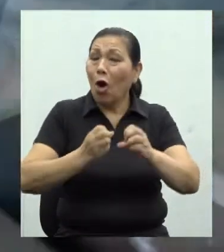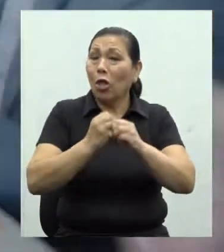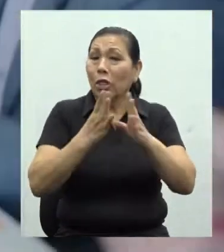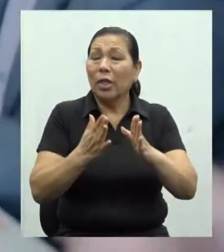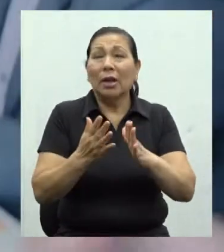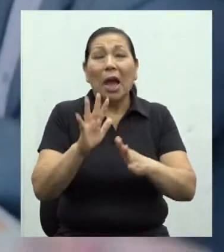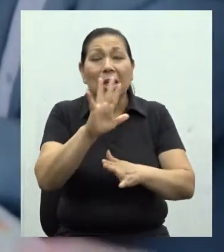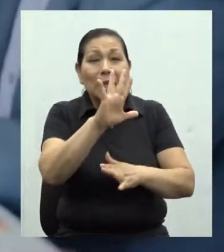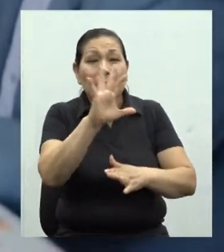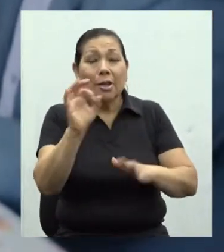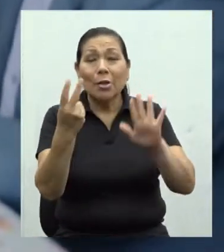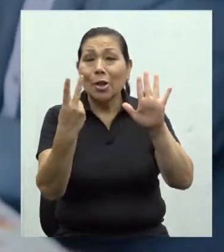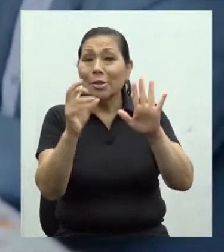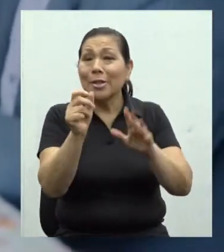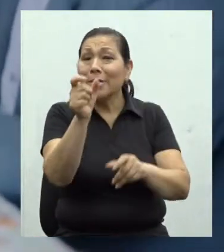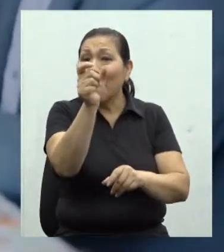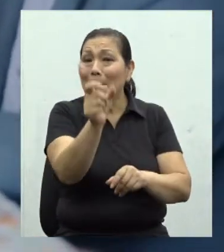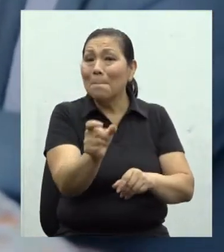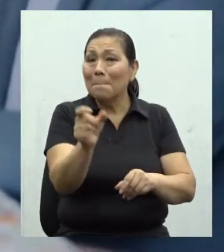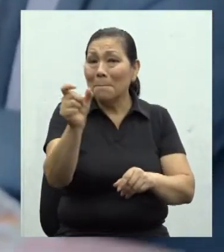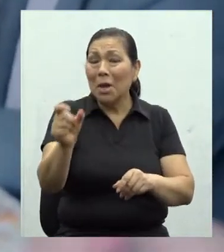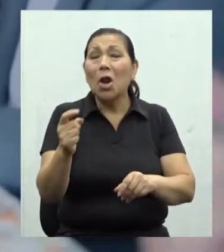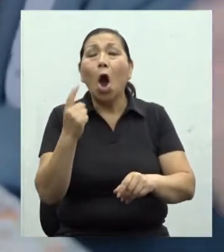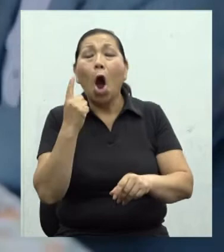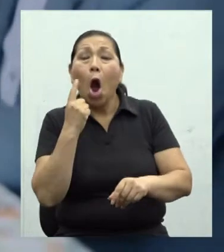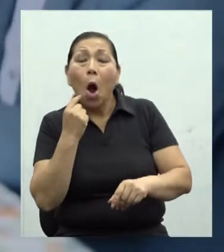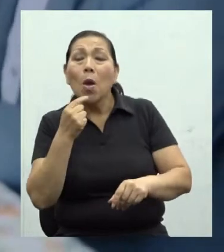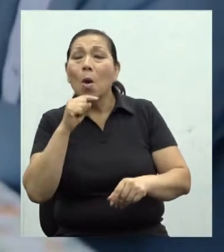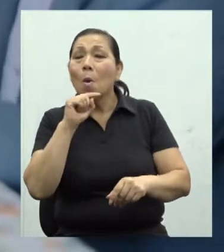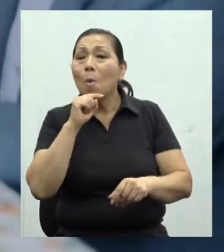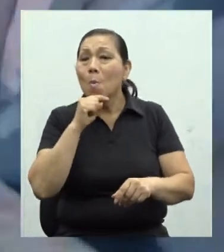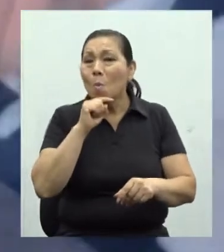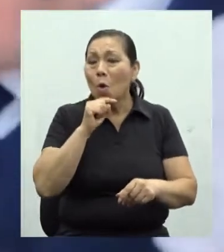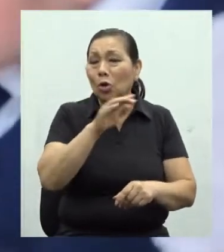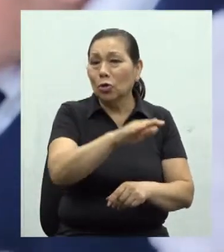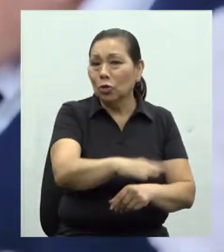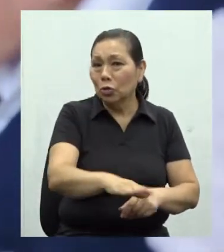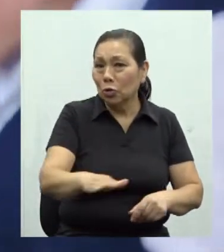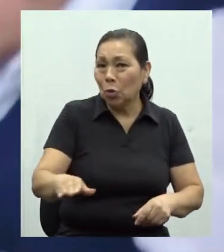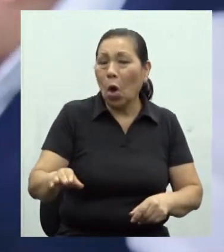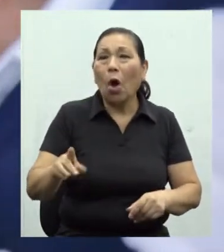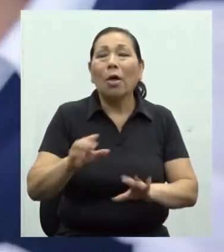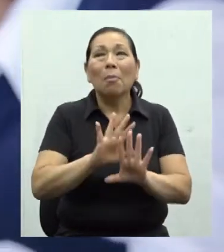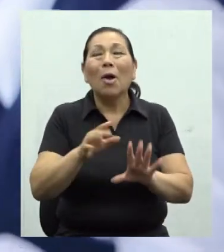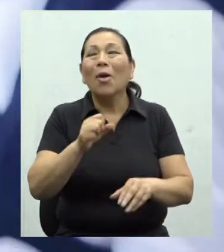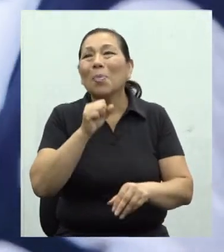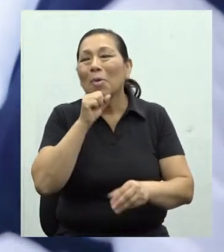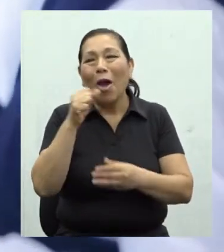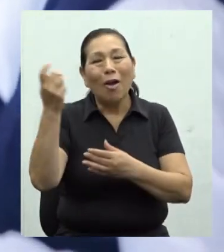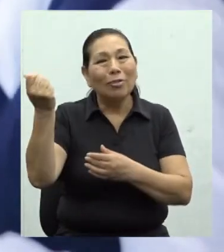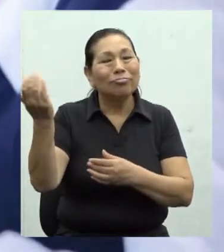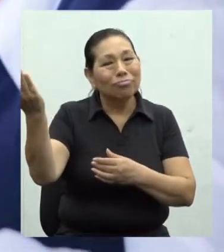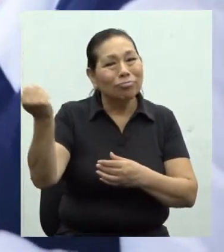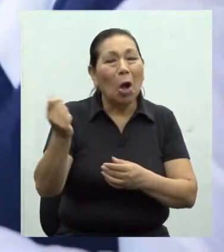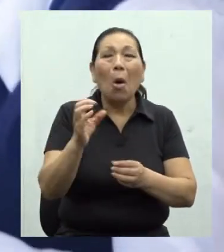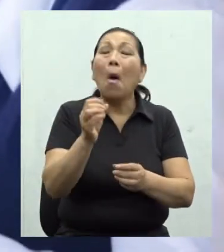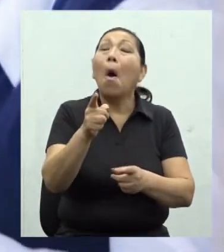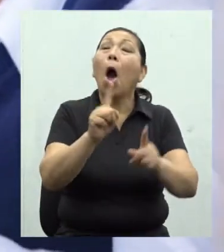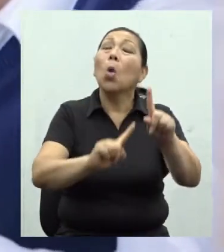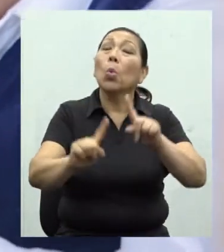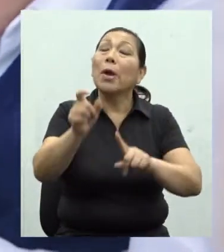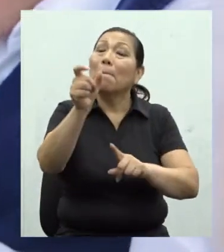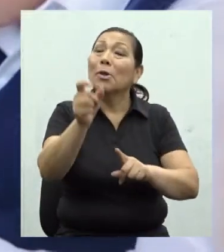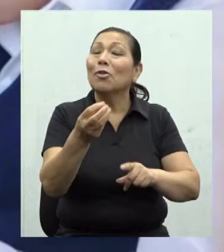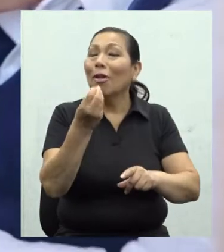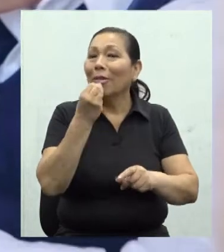diariamente a 570 personas, entre hombres, mujeres, niños, jubilados, desempleados, entre